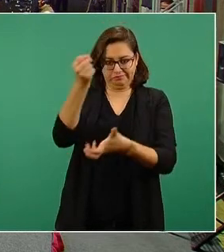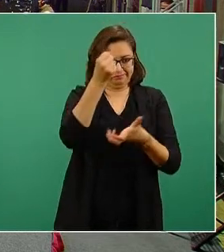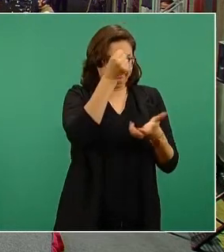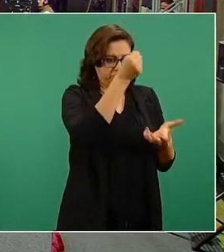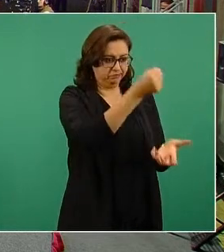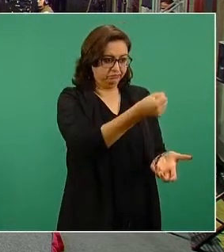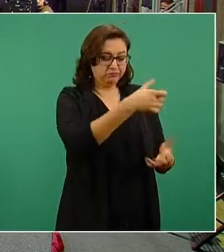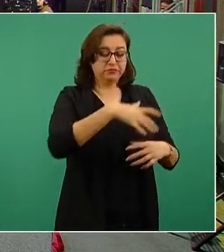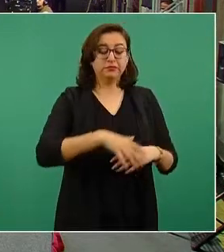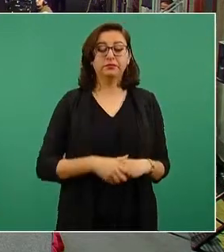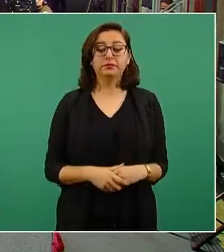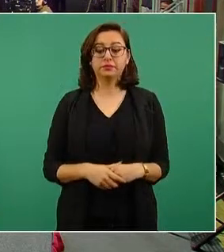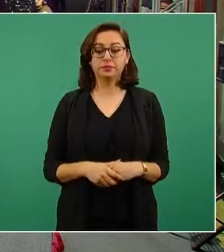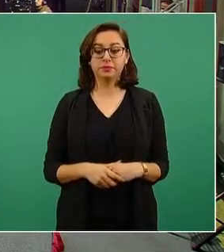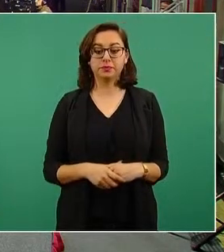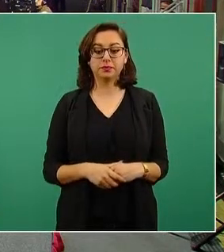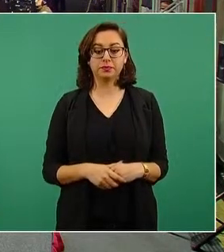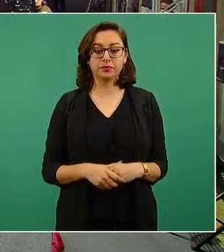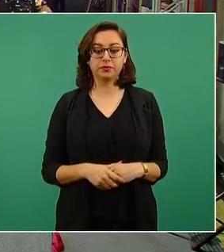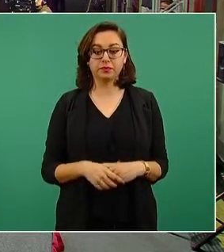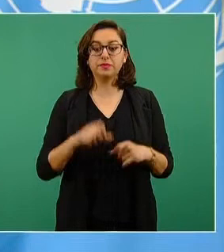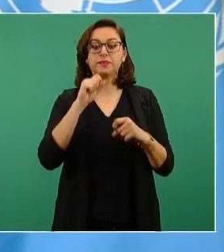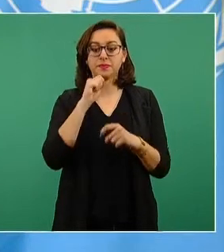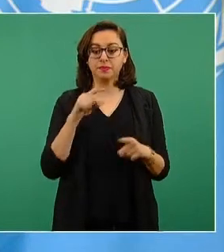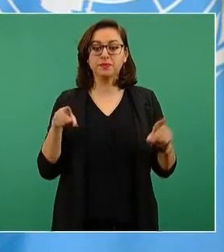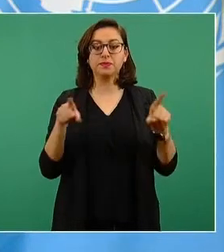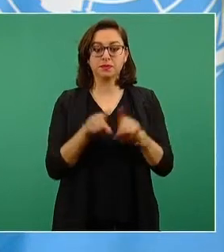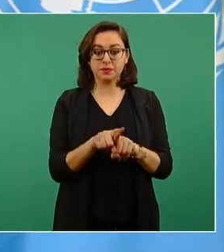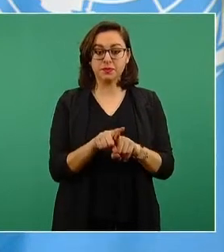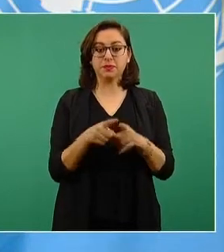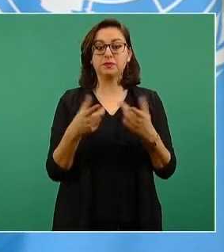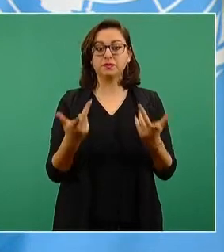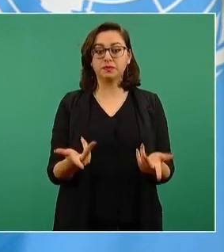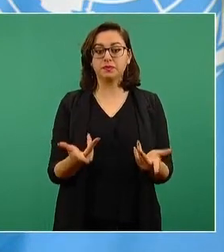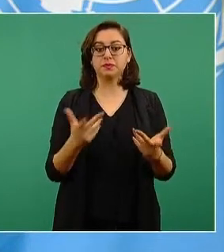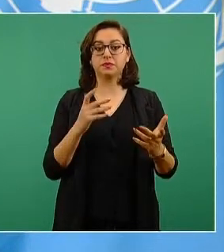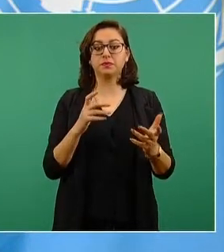y hasta de los medios de comunicación,